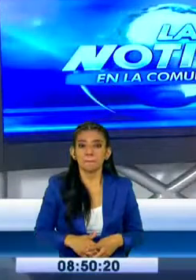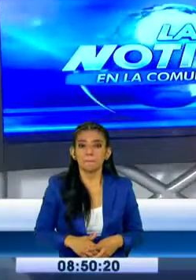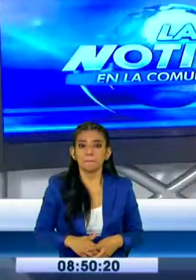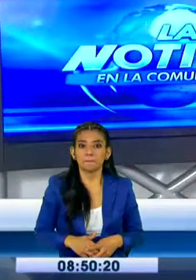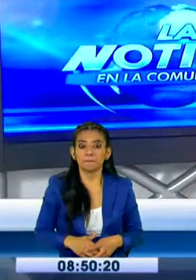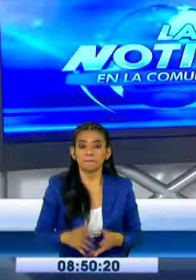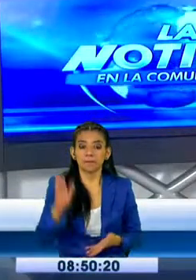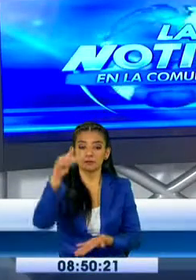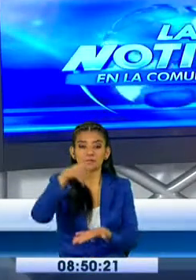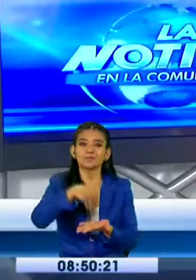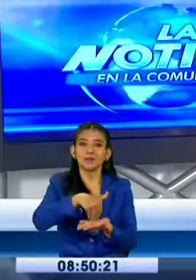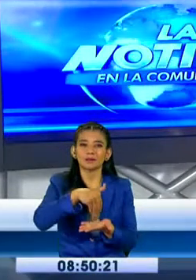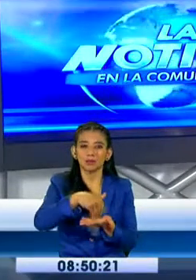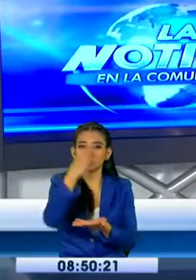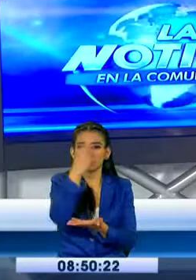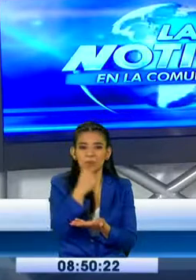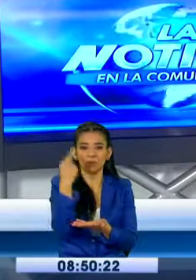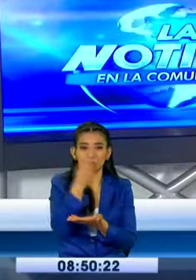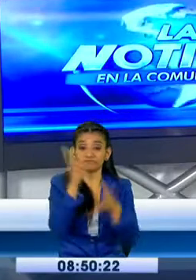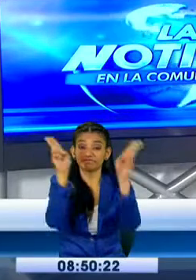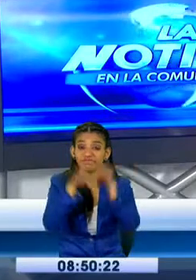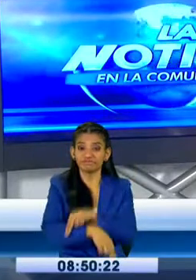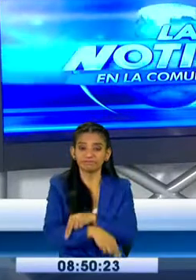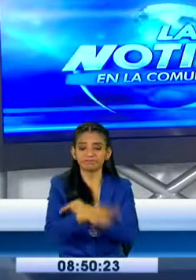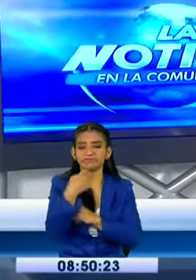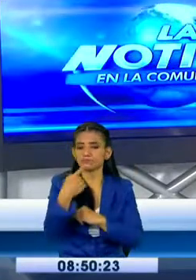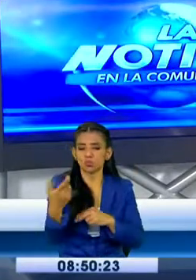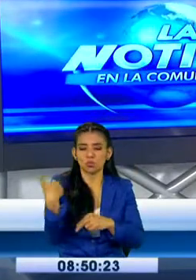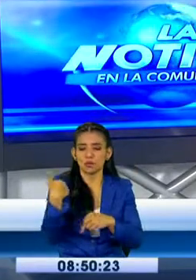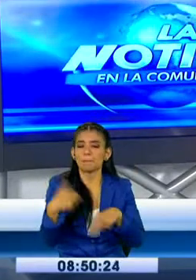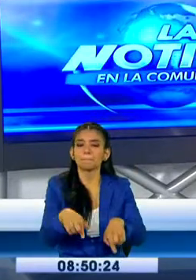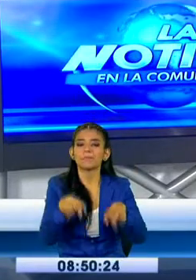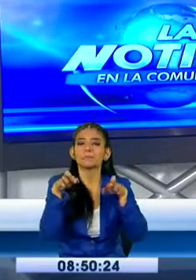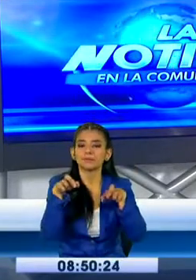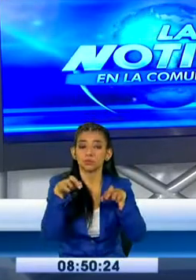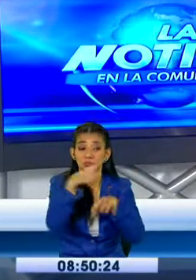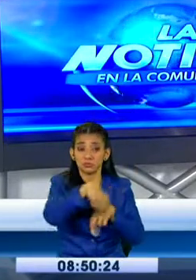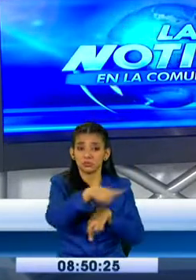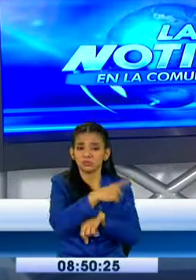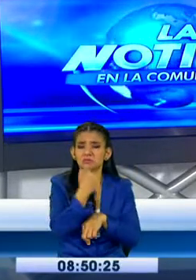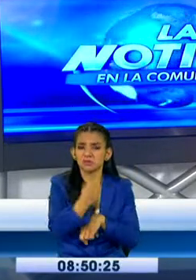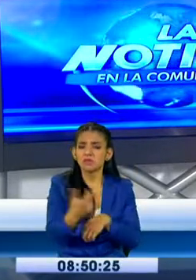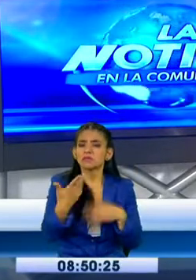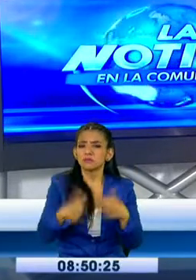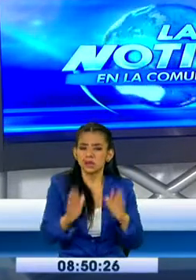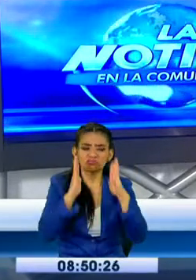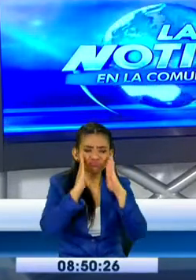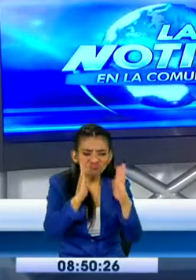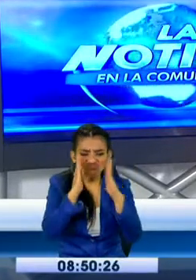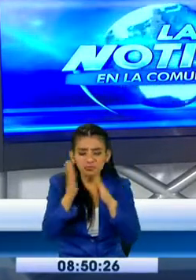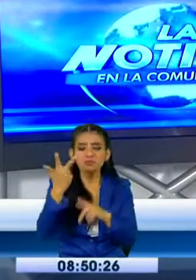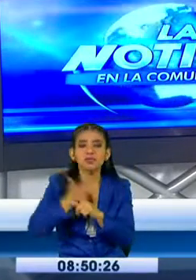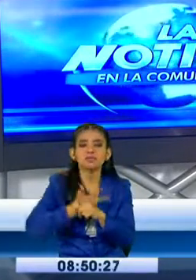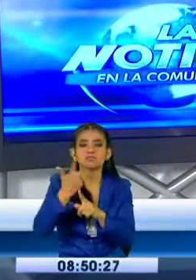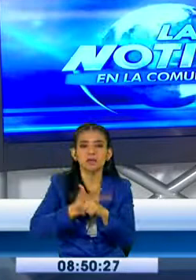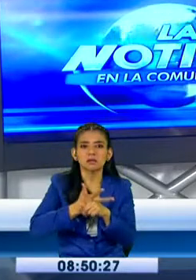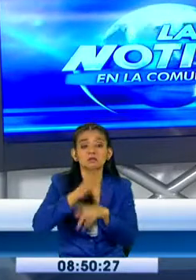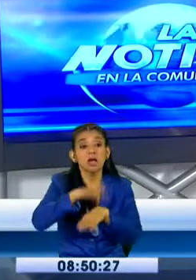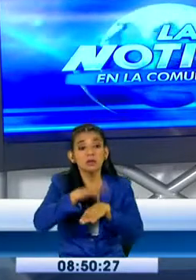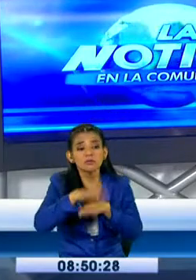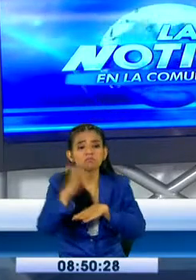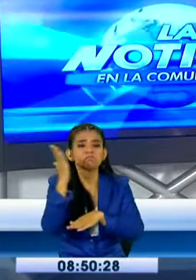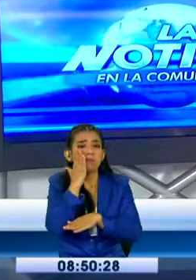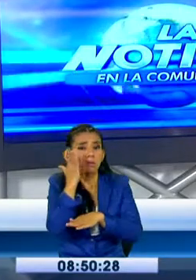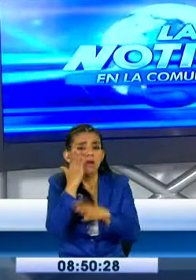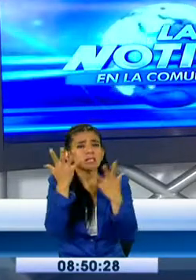Trabajadores de un centro de rehabilitación clausurado por no contar con los permisos de funcionamiento afirman que comenzaron a atender hace 3 meses debido al clamor de las